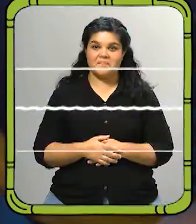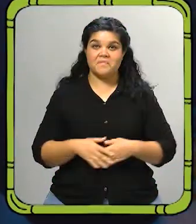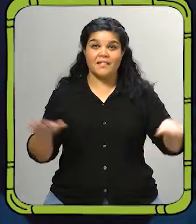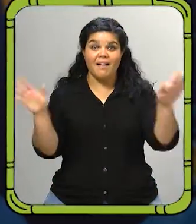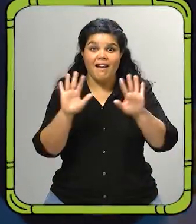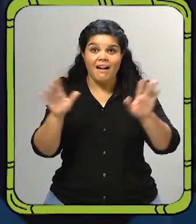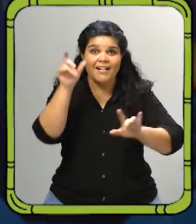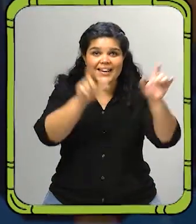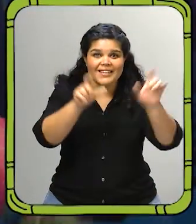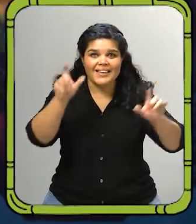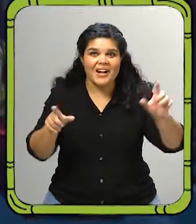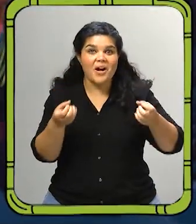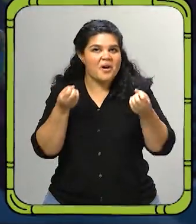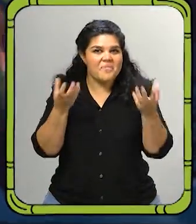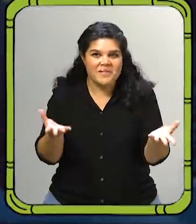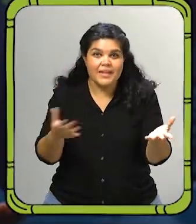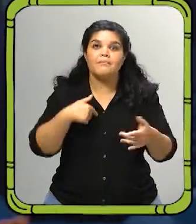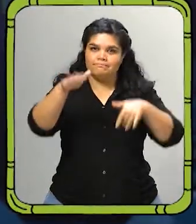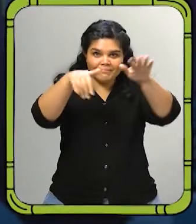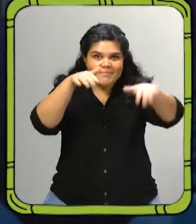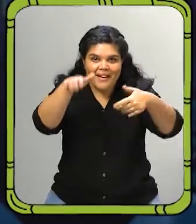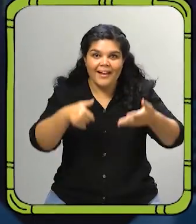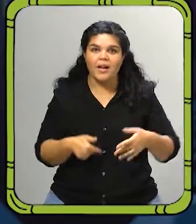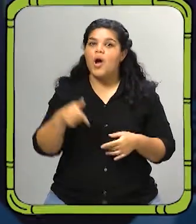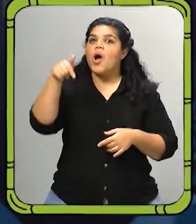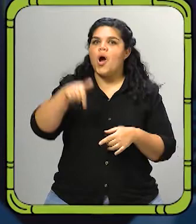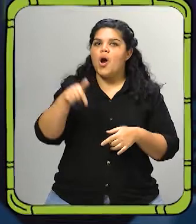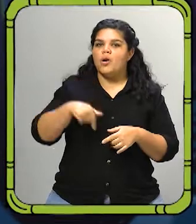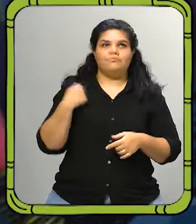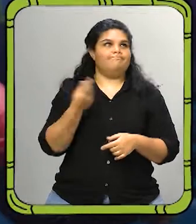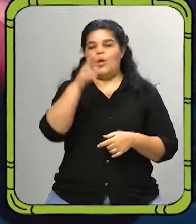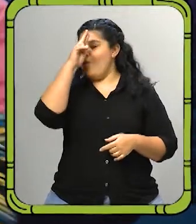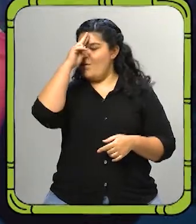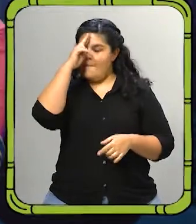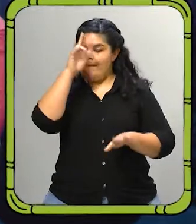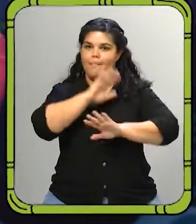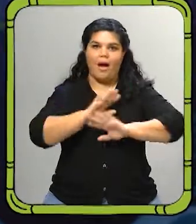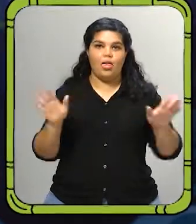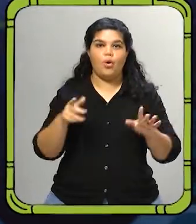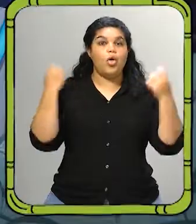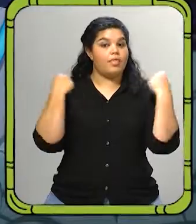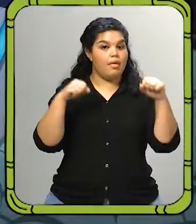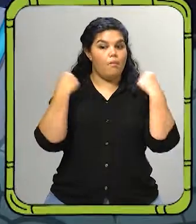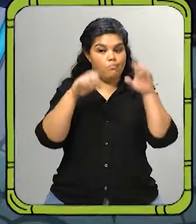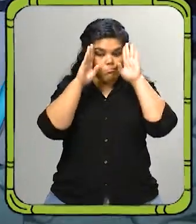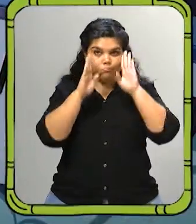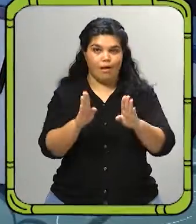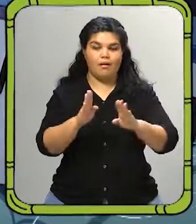¡Hola, terrícolas! ¿Cómo están? Vengan, vengan, porque hoy estamos muy ocupados haciendo deporte.